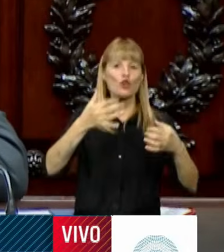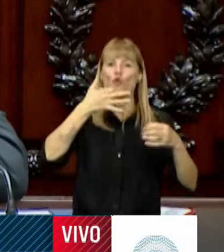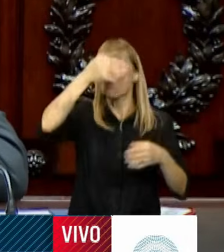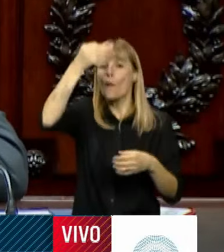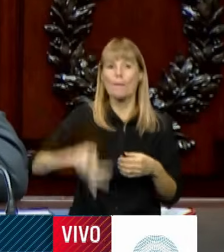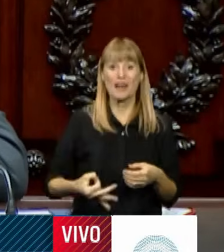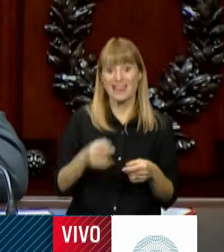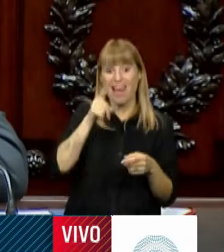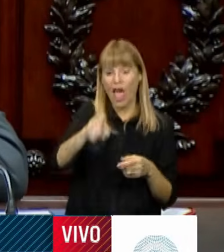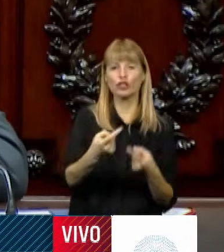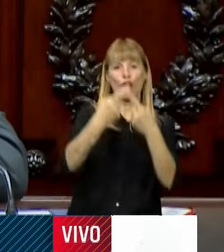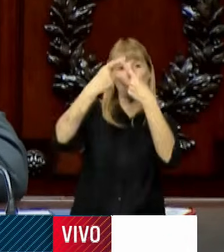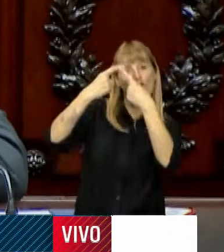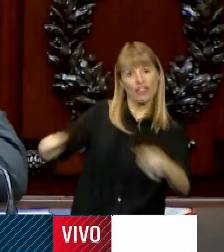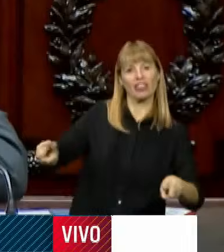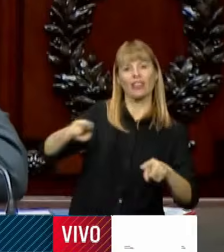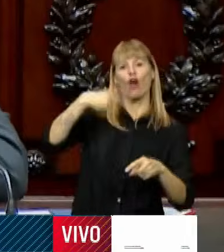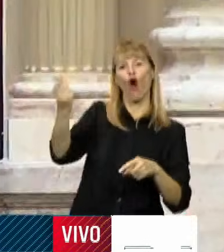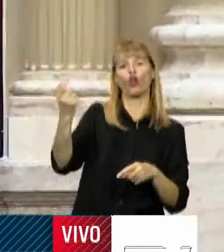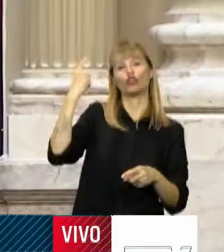otro gobierno precedente.